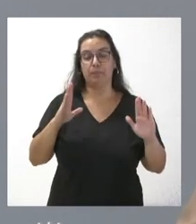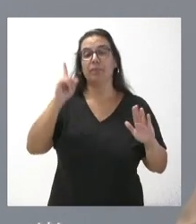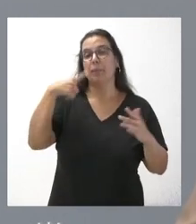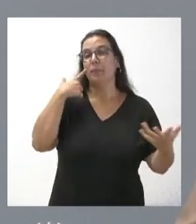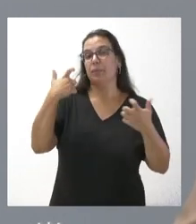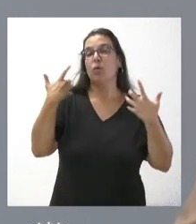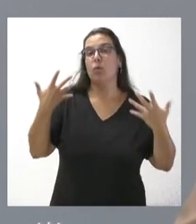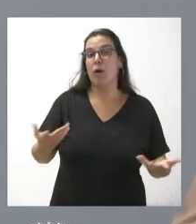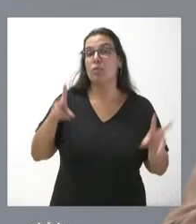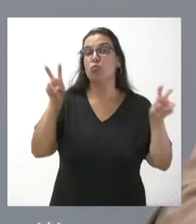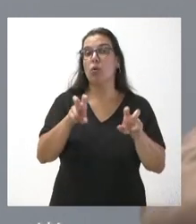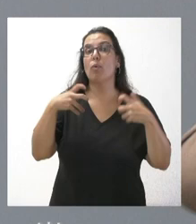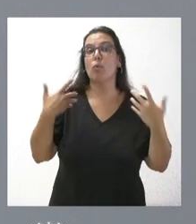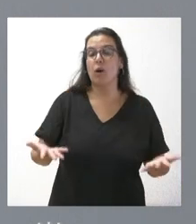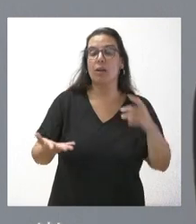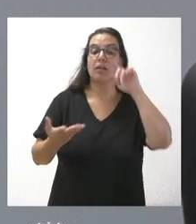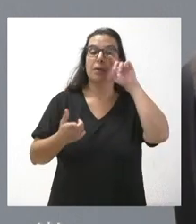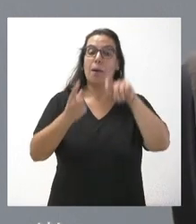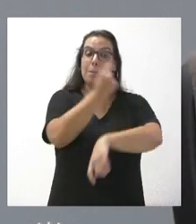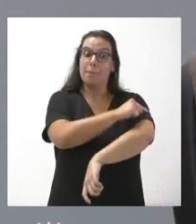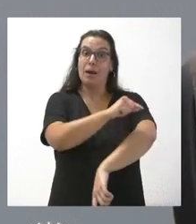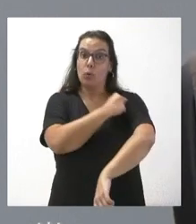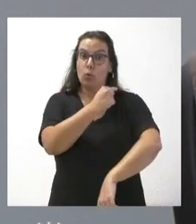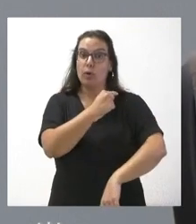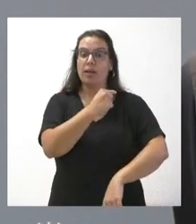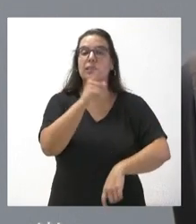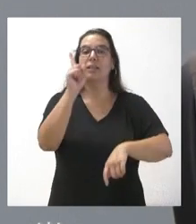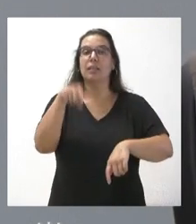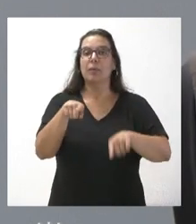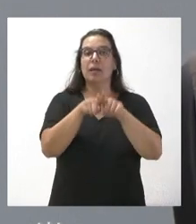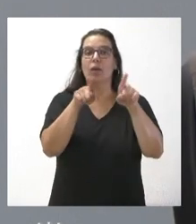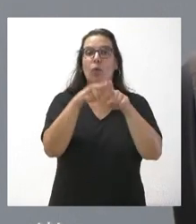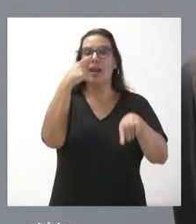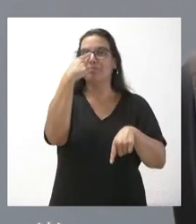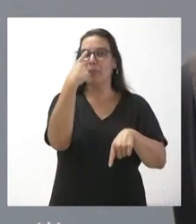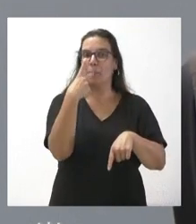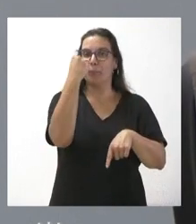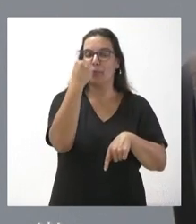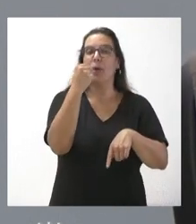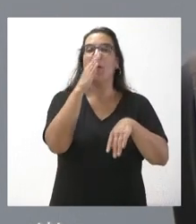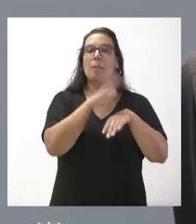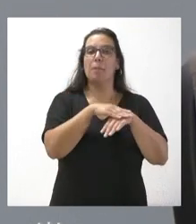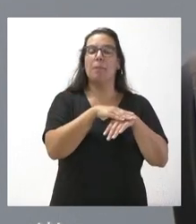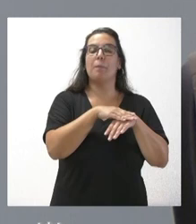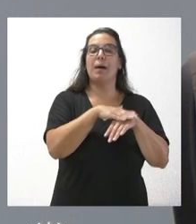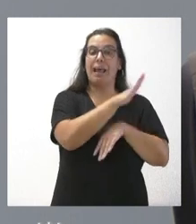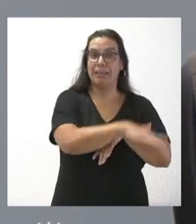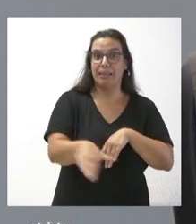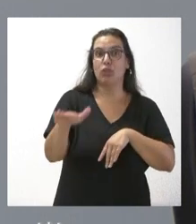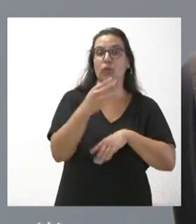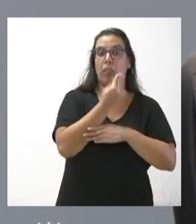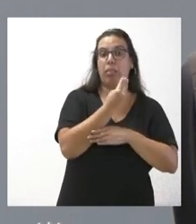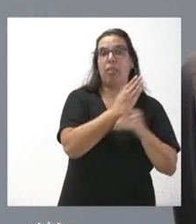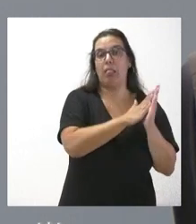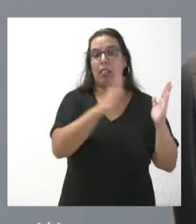principal novedad que habrá vacunas intranasales que serán de usos en niños entre 24 y 59 meses de edad y que se dirigen de una